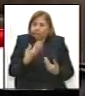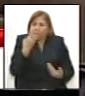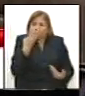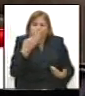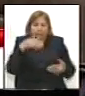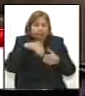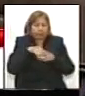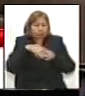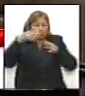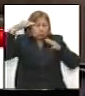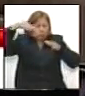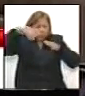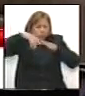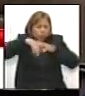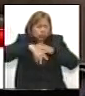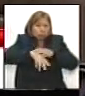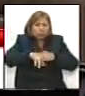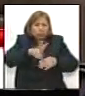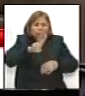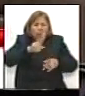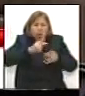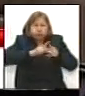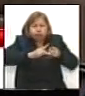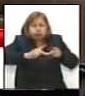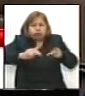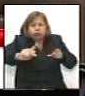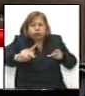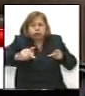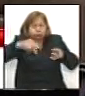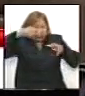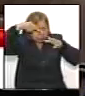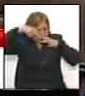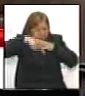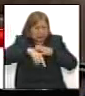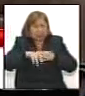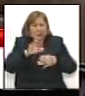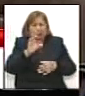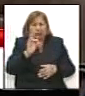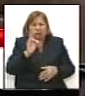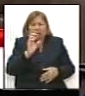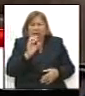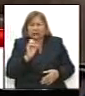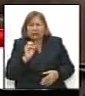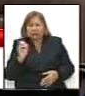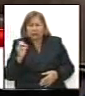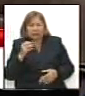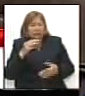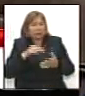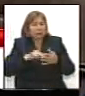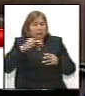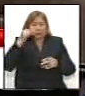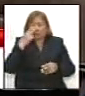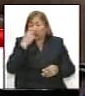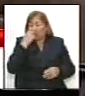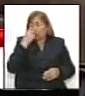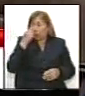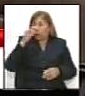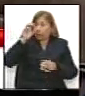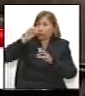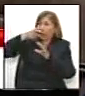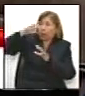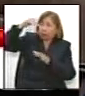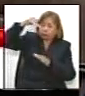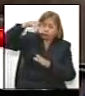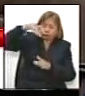una longitud aproximada de 2 kilómetros y una profundidad de 300 metros. En el segundo nivel se puede ver el ojo del agua,